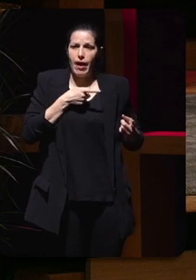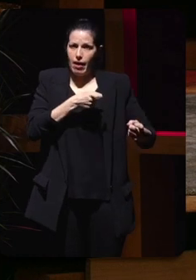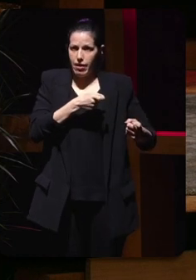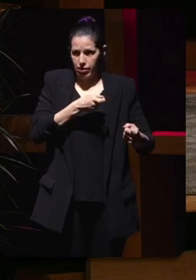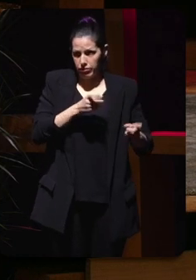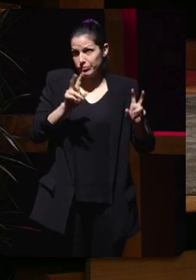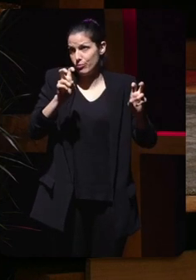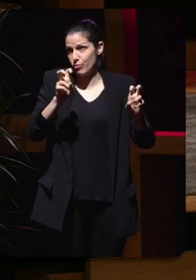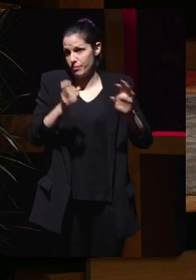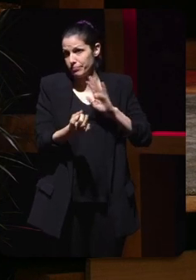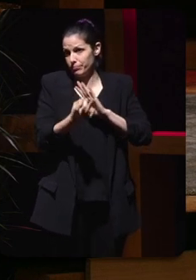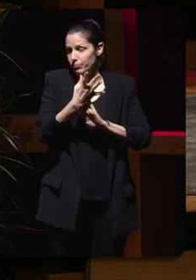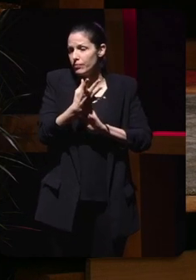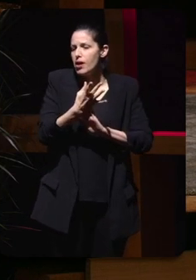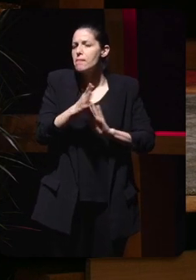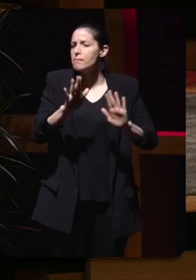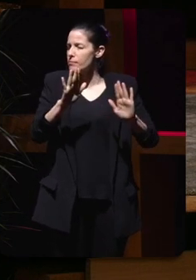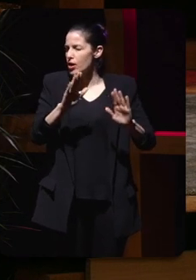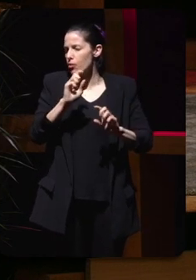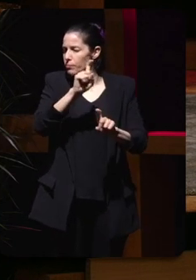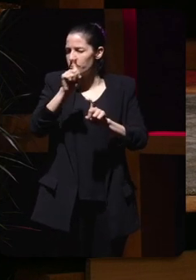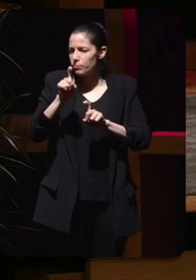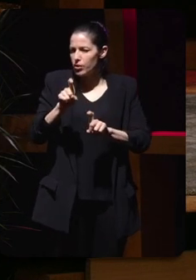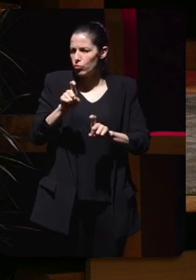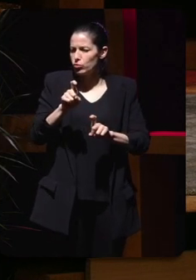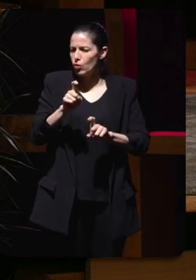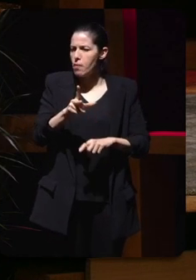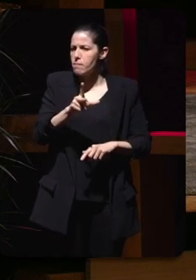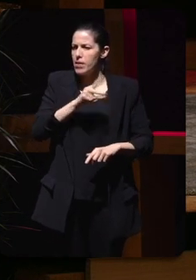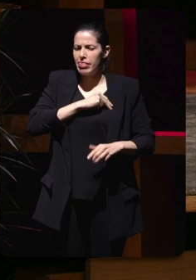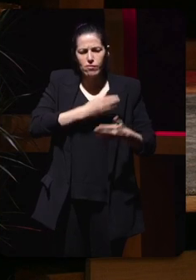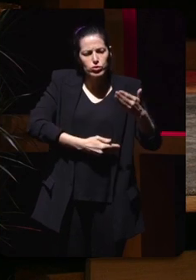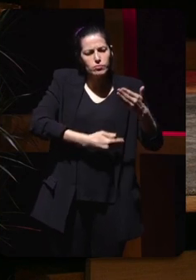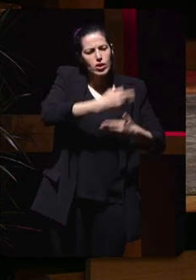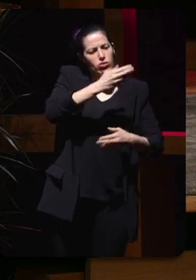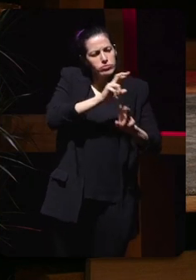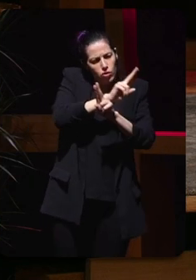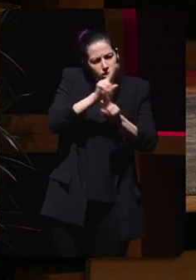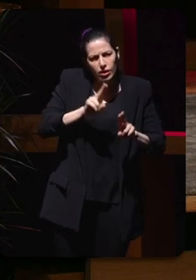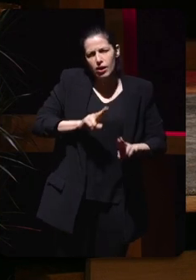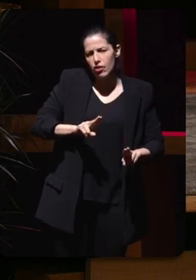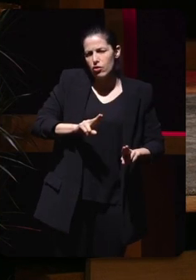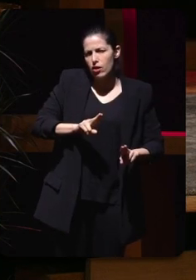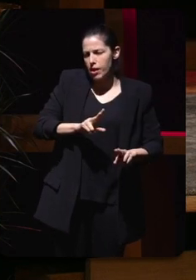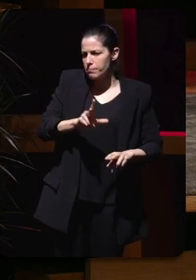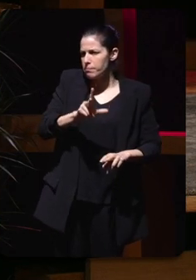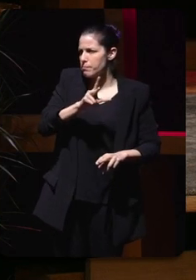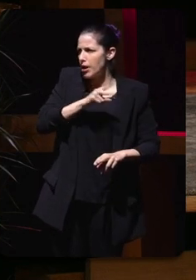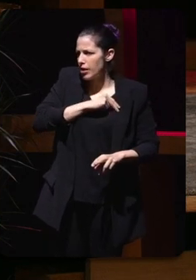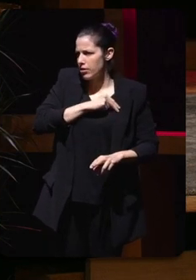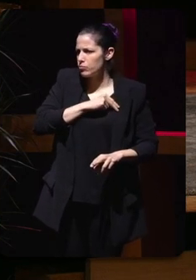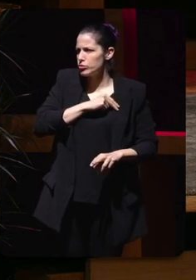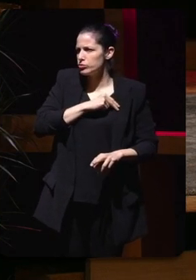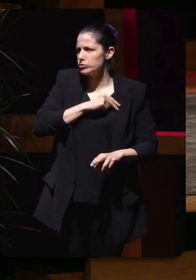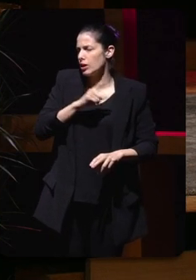es el periodismo internacional que tú crees que se merece, que nos merecemos como sociedad para realmente conocer el mundo que está ahí fuera y cómo es, entre otras